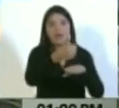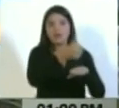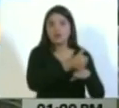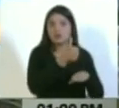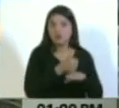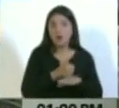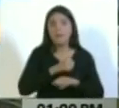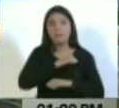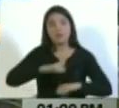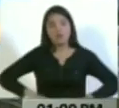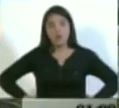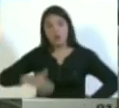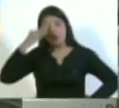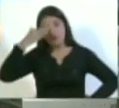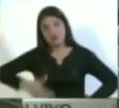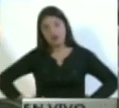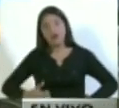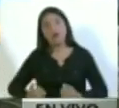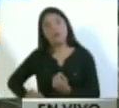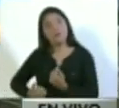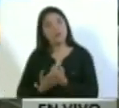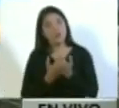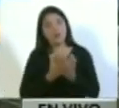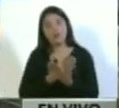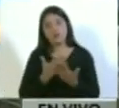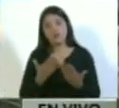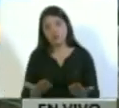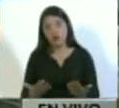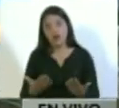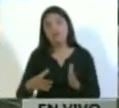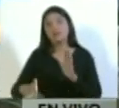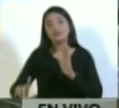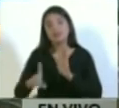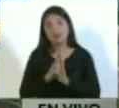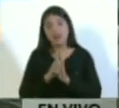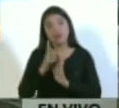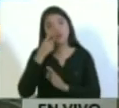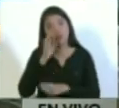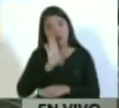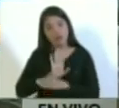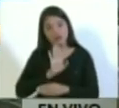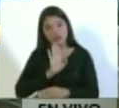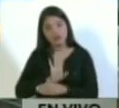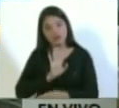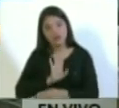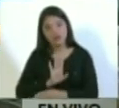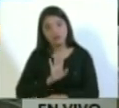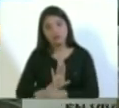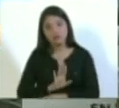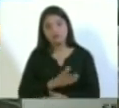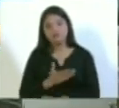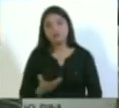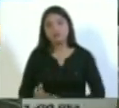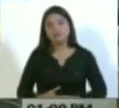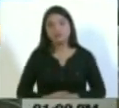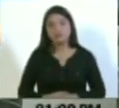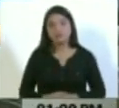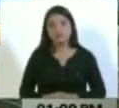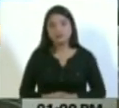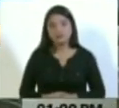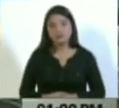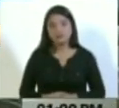Armada Nacional Bolivariana, respaldo total al decreto de protección de nuestro